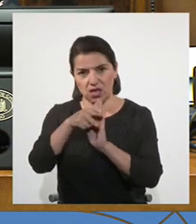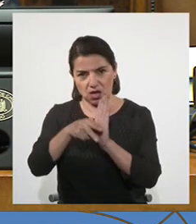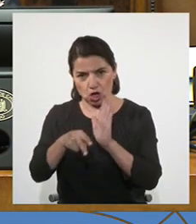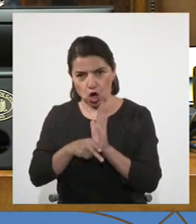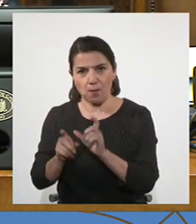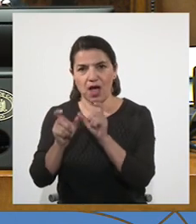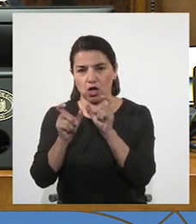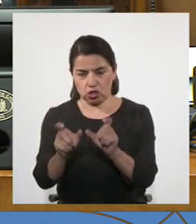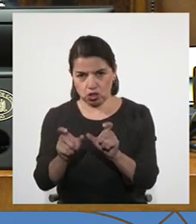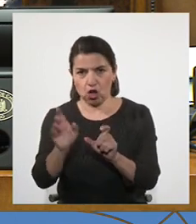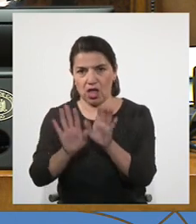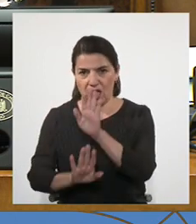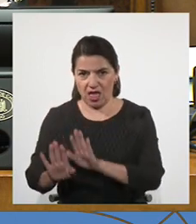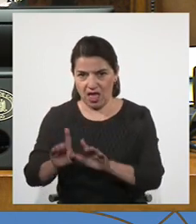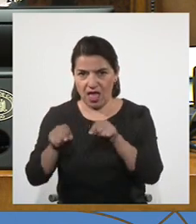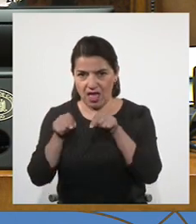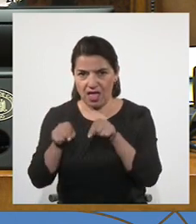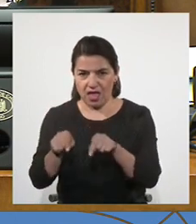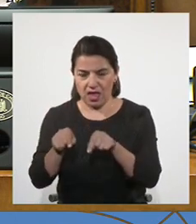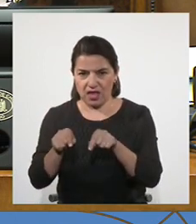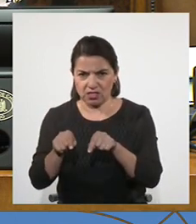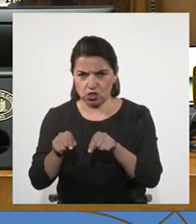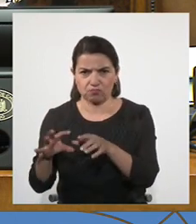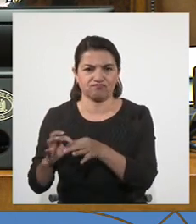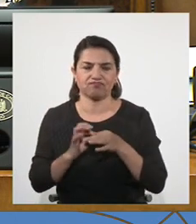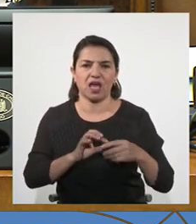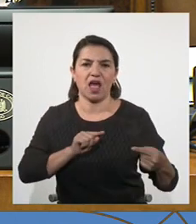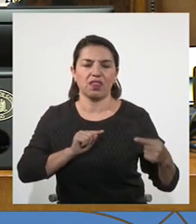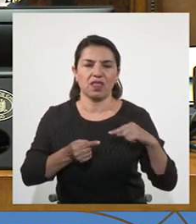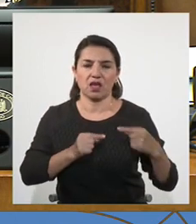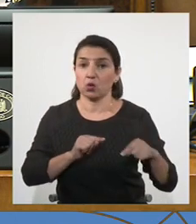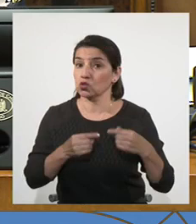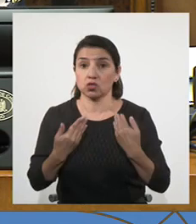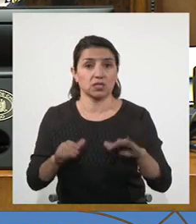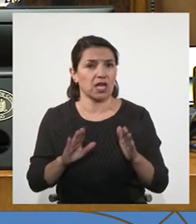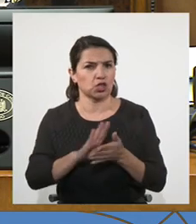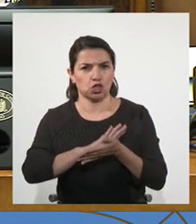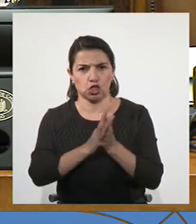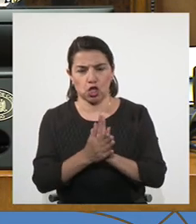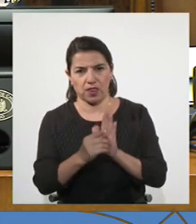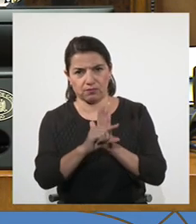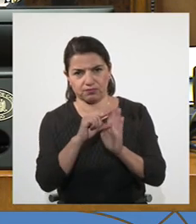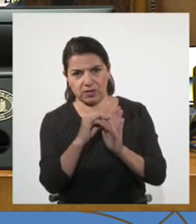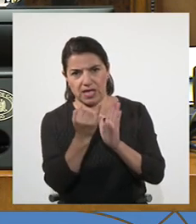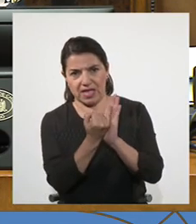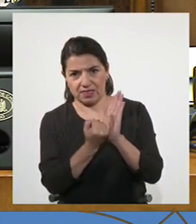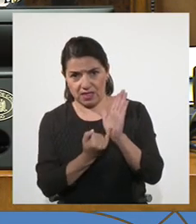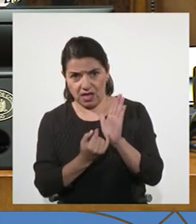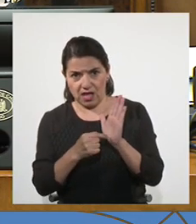importante para el efecto de la discusión. Habiéndose discutido todas las indicaciones...